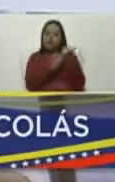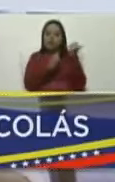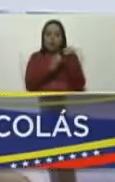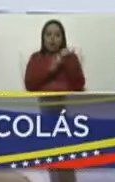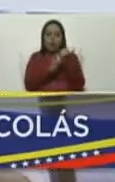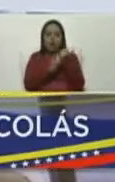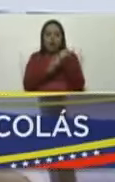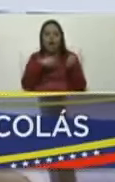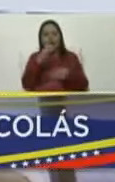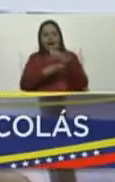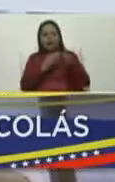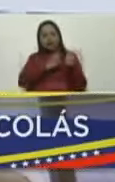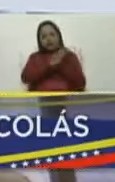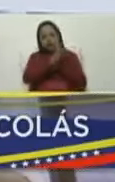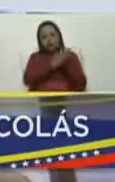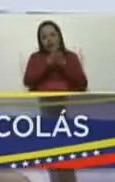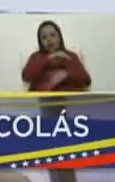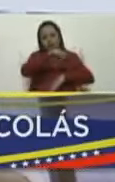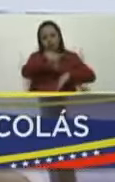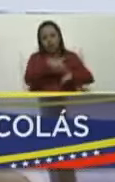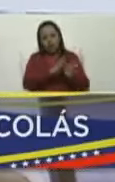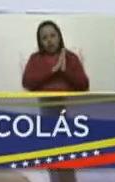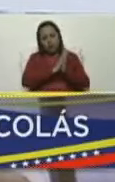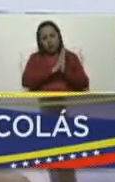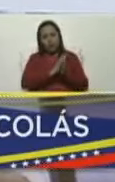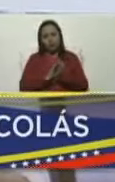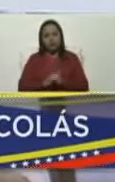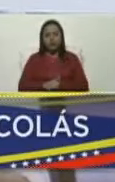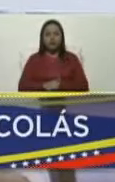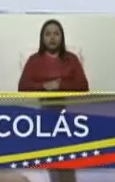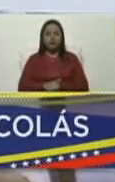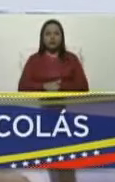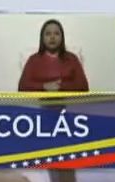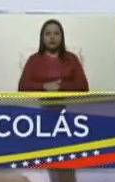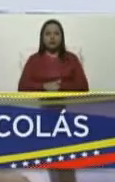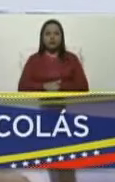un motor del emprendimiento nacional, por favor.